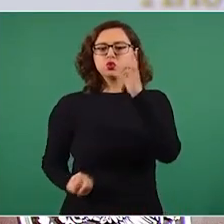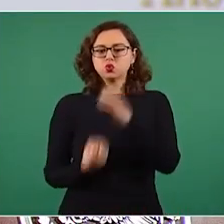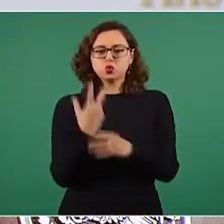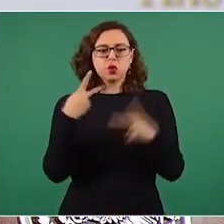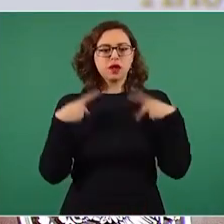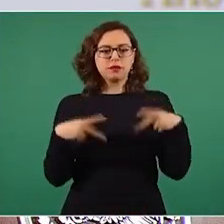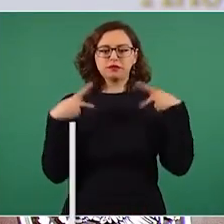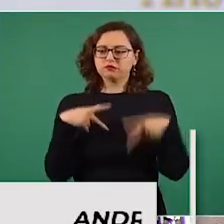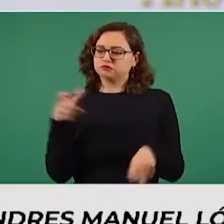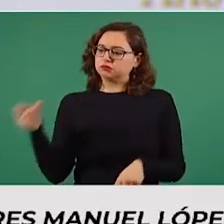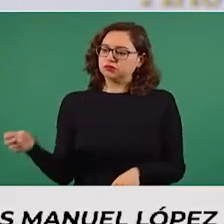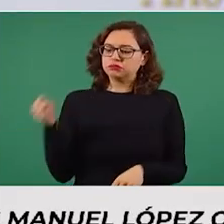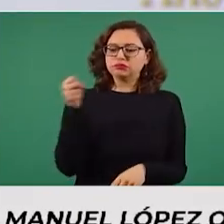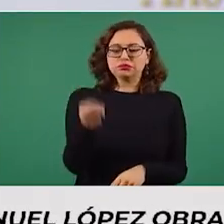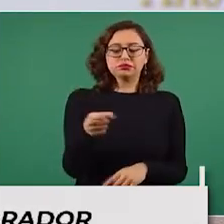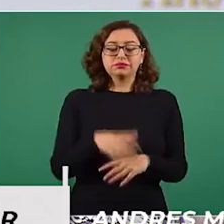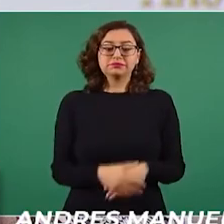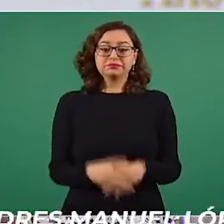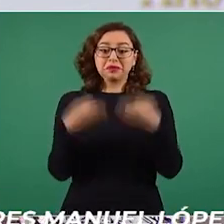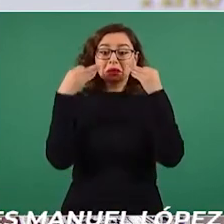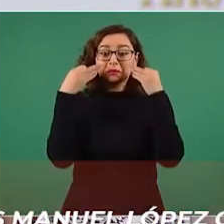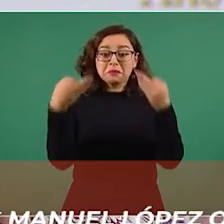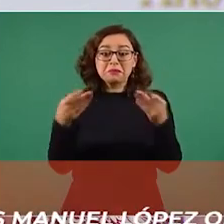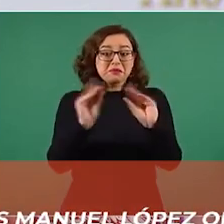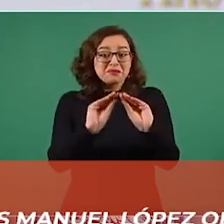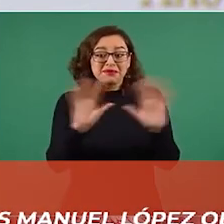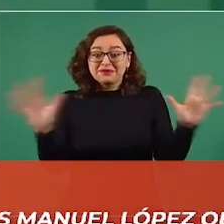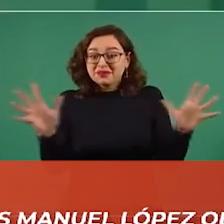Es evidente que no